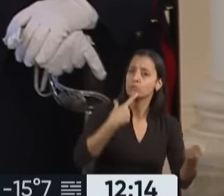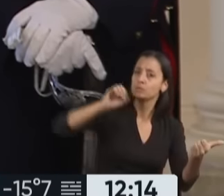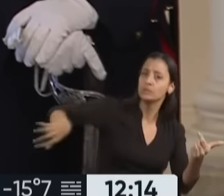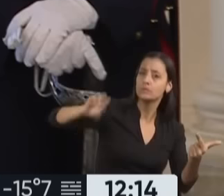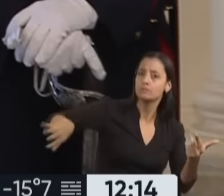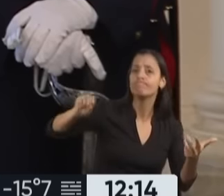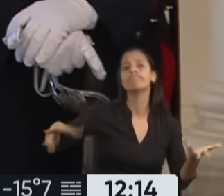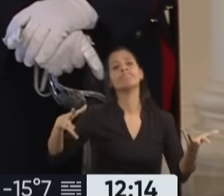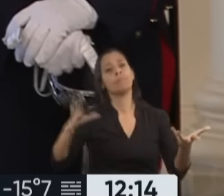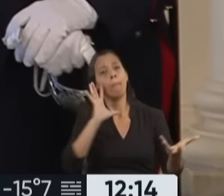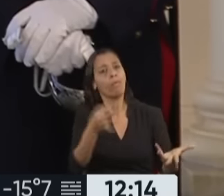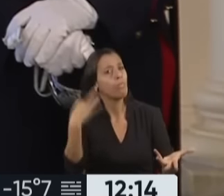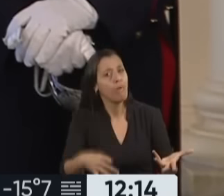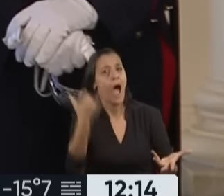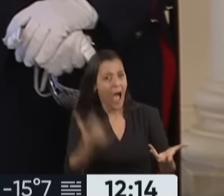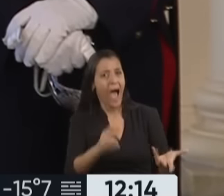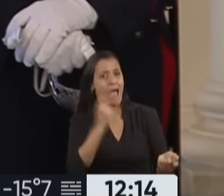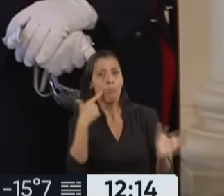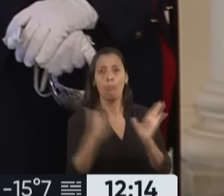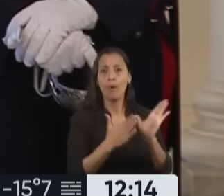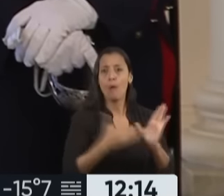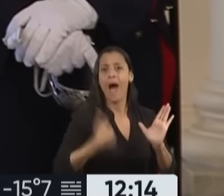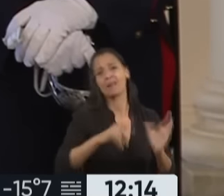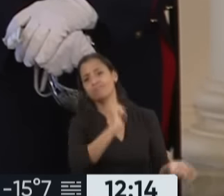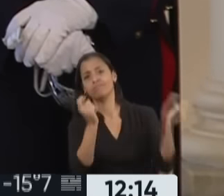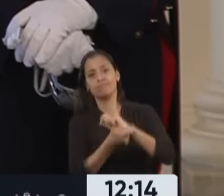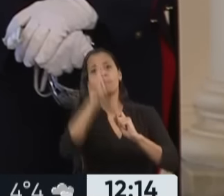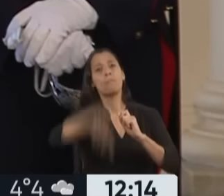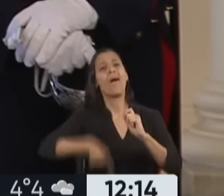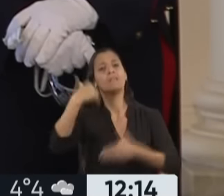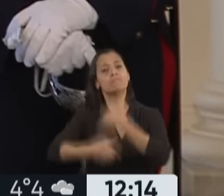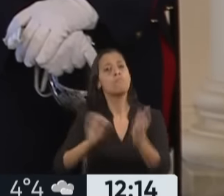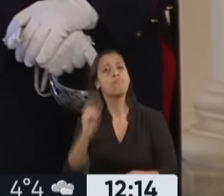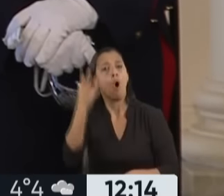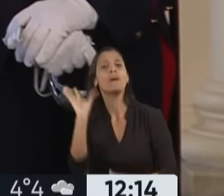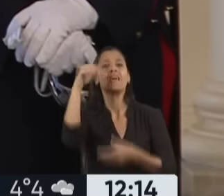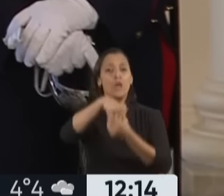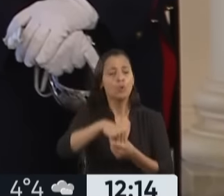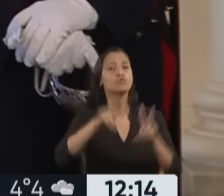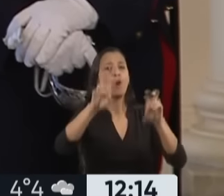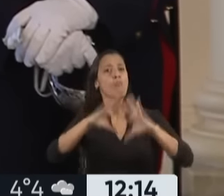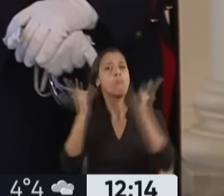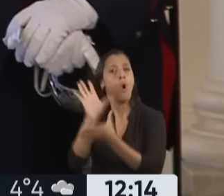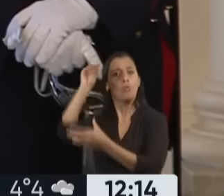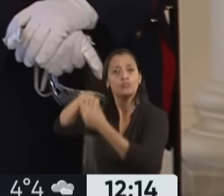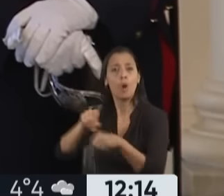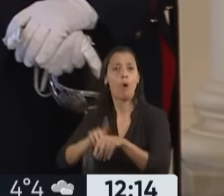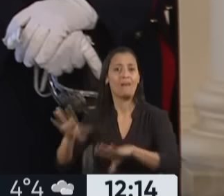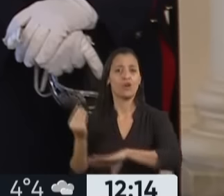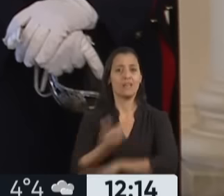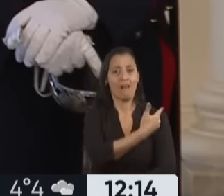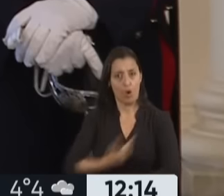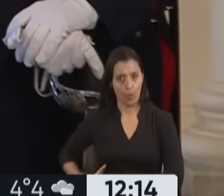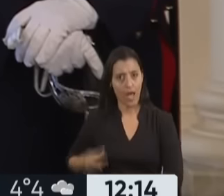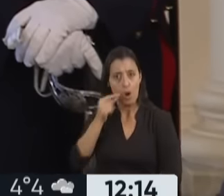la transformación que vivió nuestro país, la modernización y la inclusión en el mundo durante su gobierno,